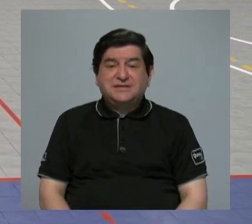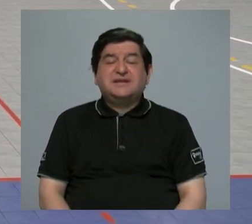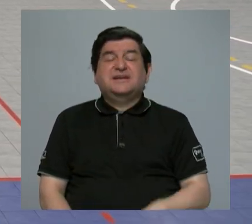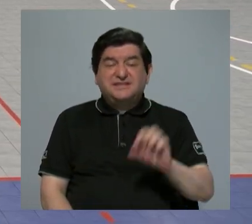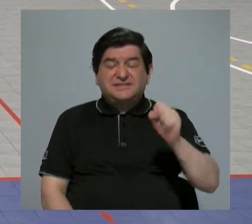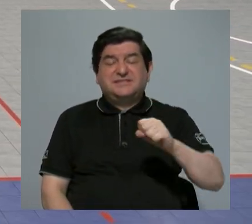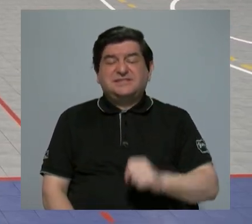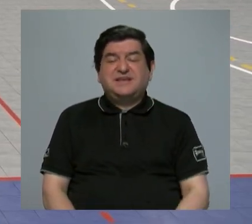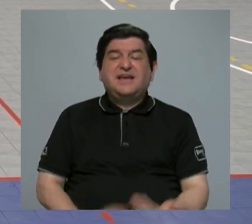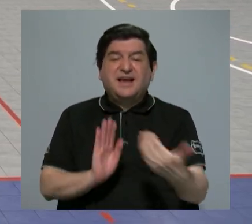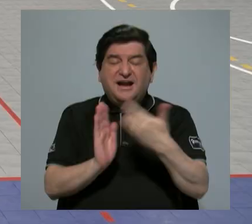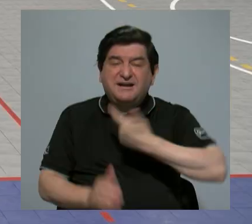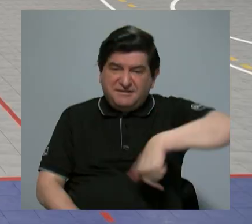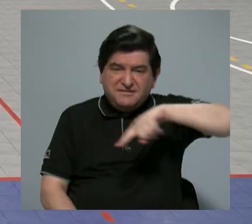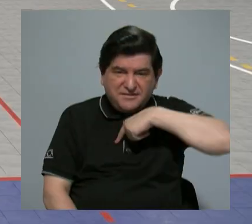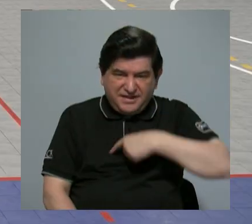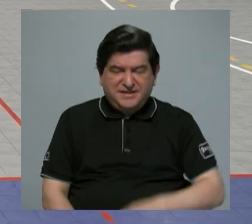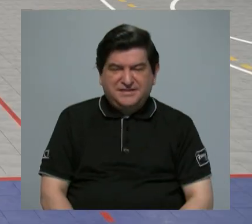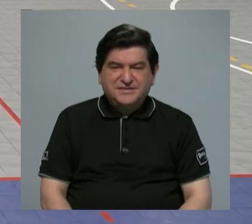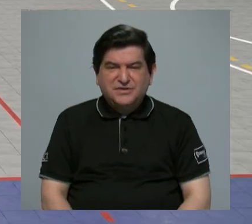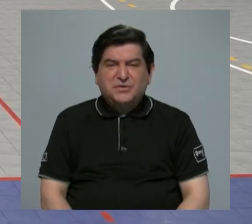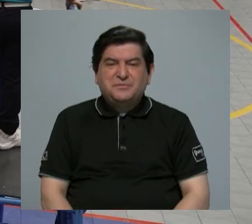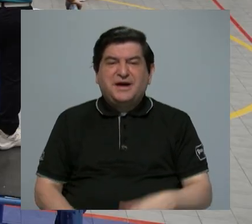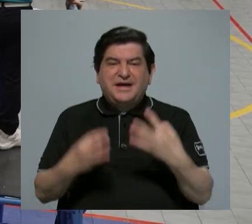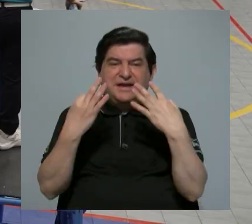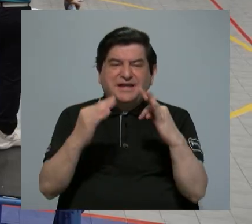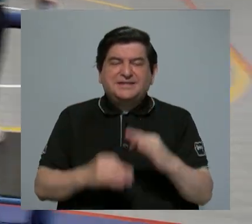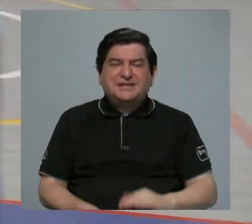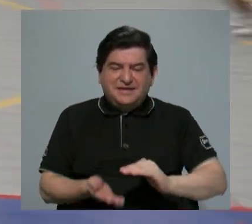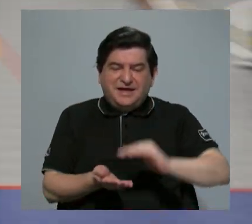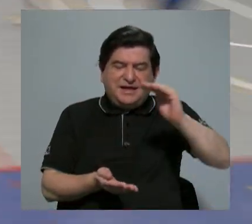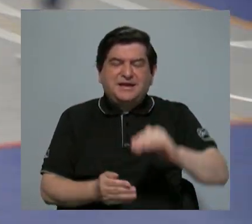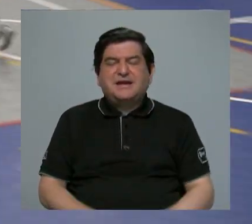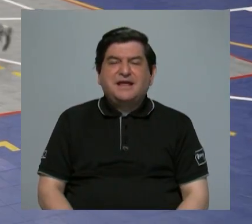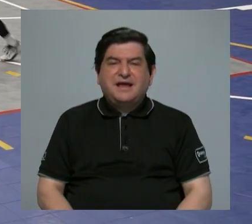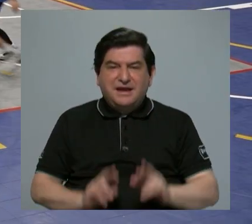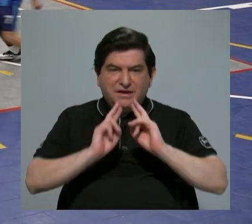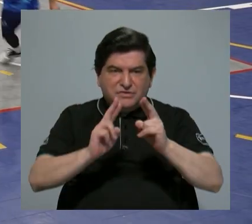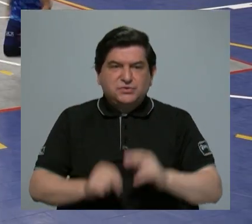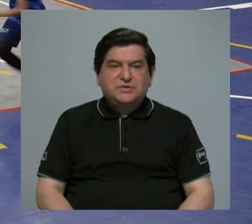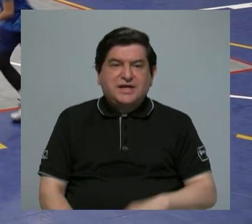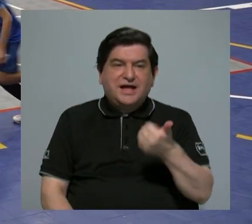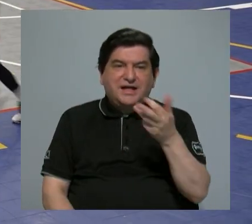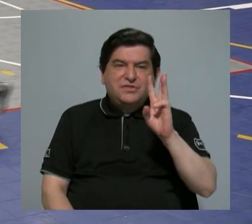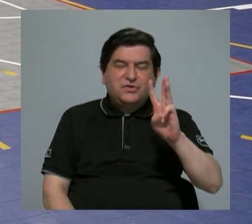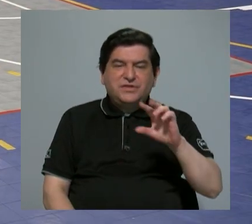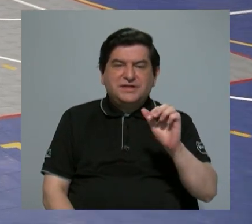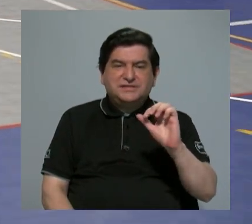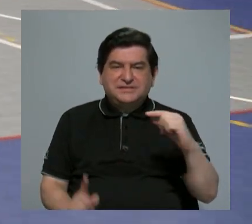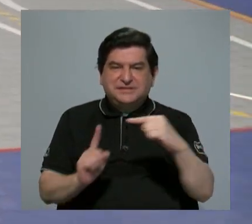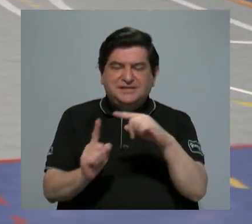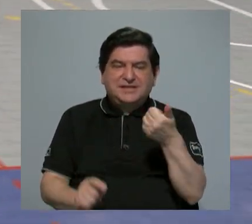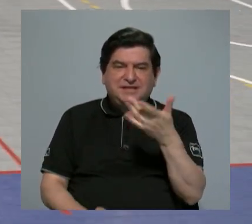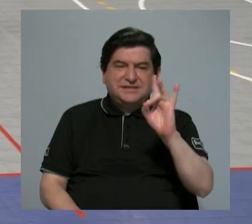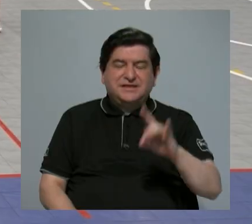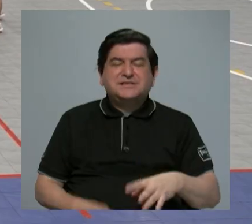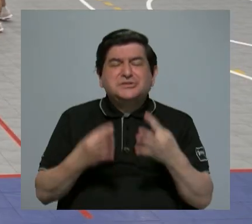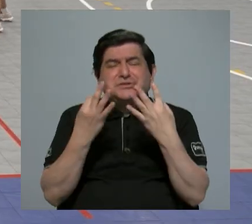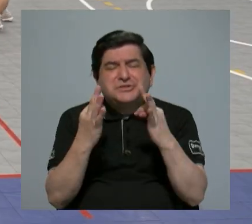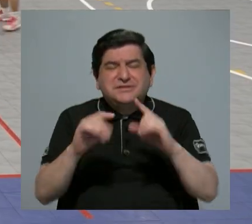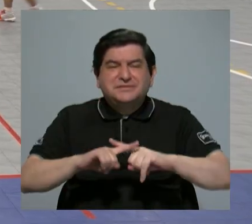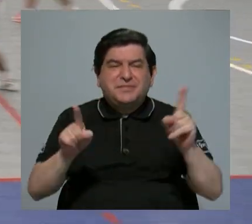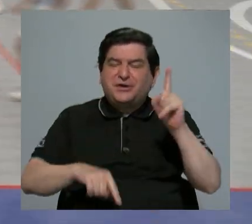un rally de saques nos afecta mucho para ir subiendo en el marcador. Creo que ese 16-18 era para seguir, mantener ese saque de Luis.